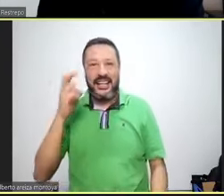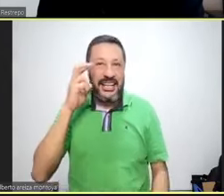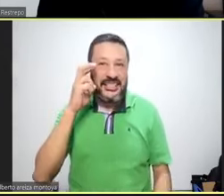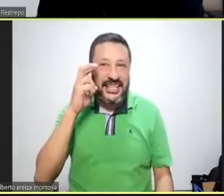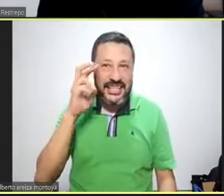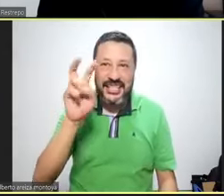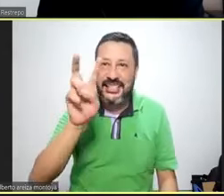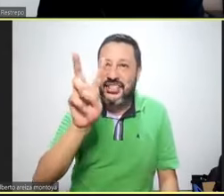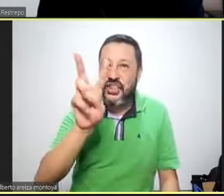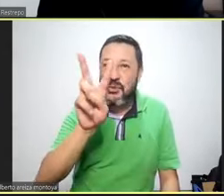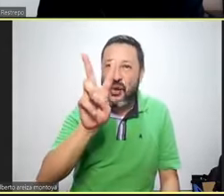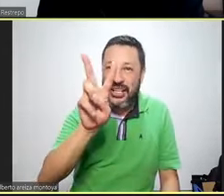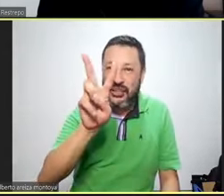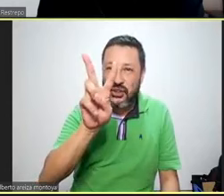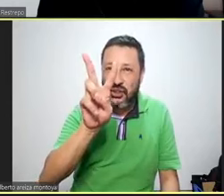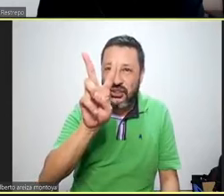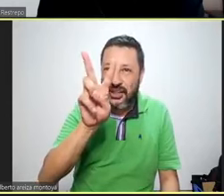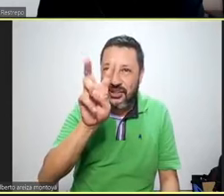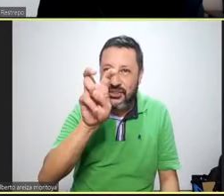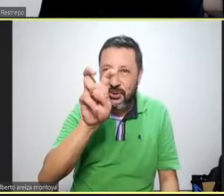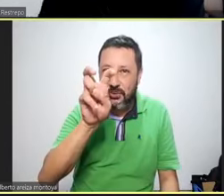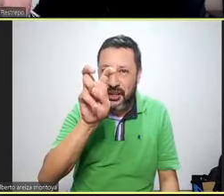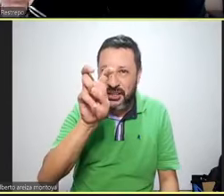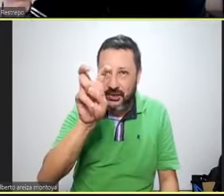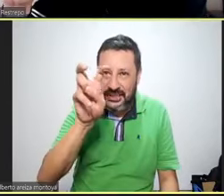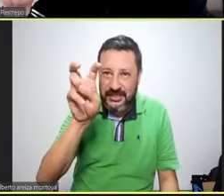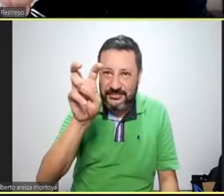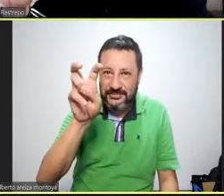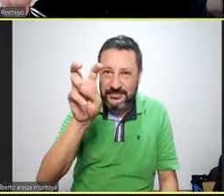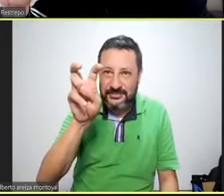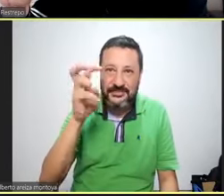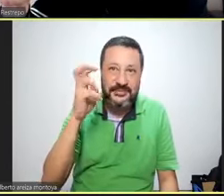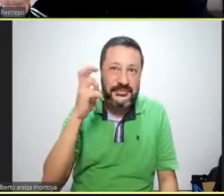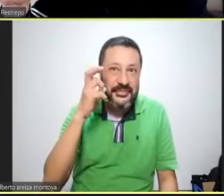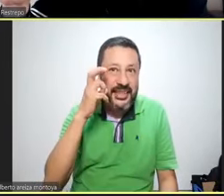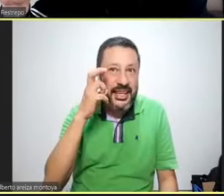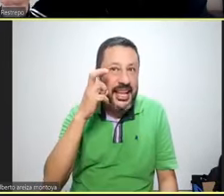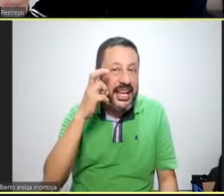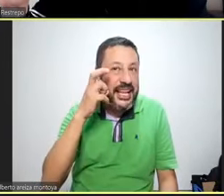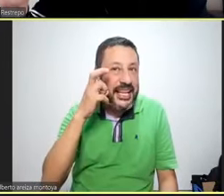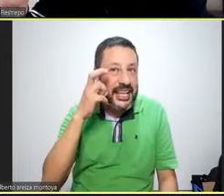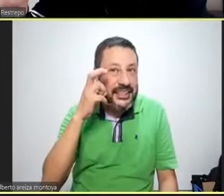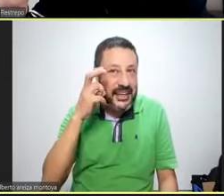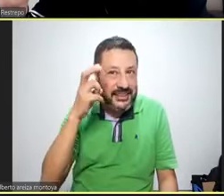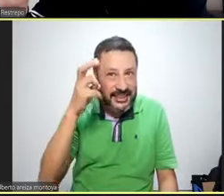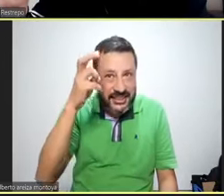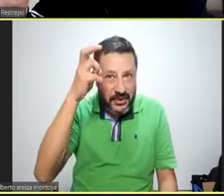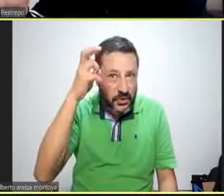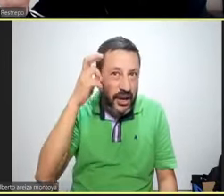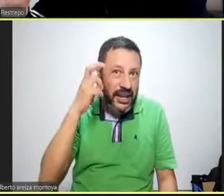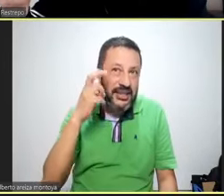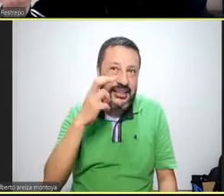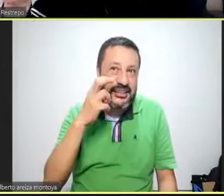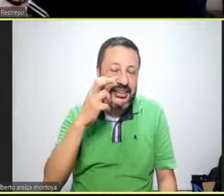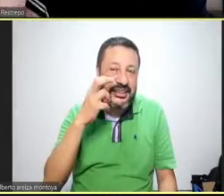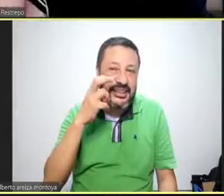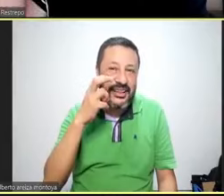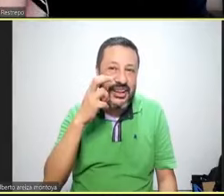ya la seña está es como estos dos dedos, así, y tratas de